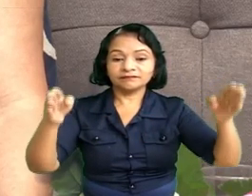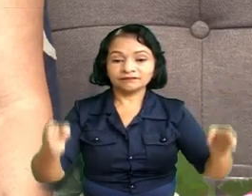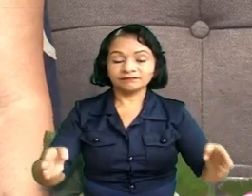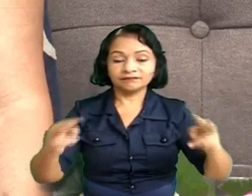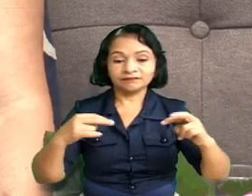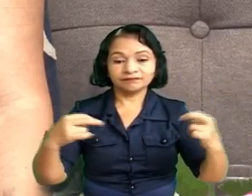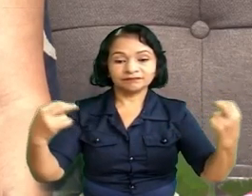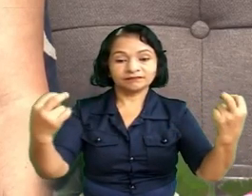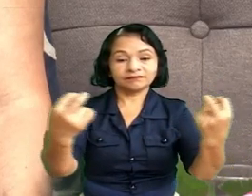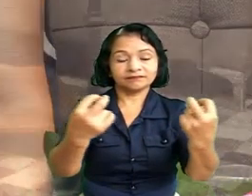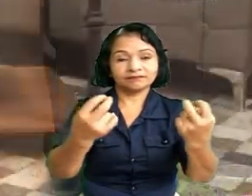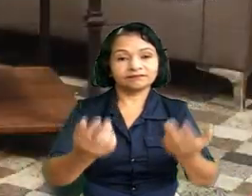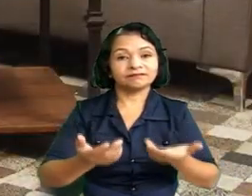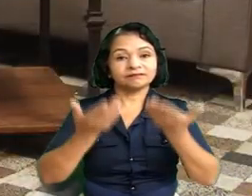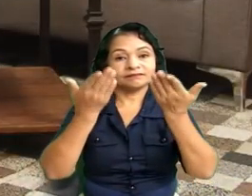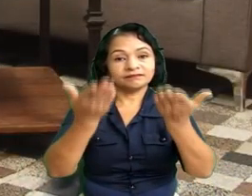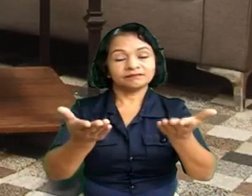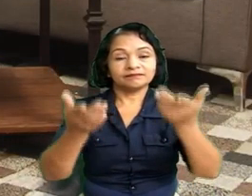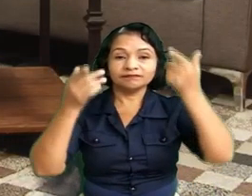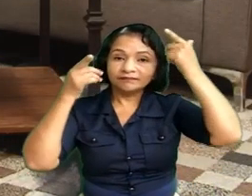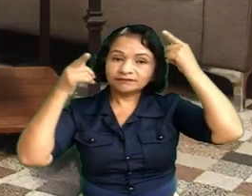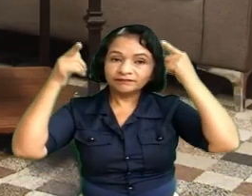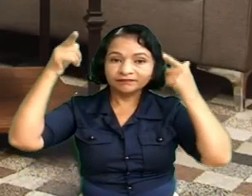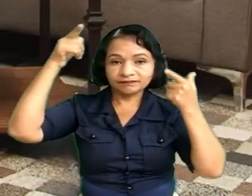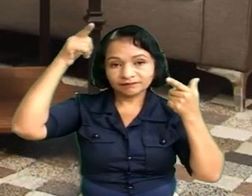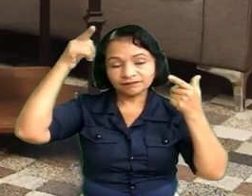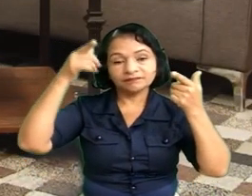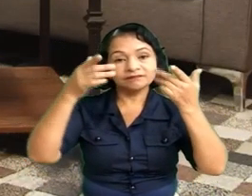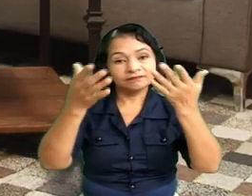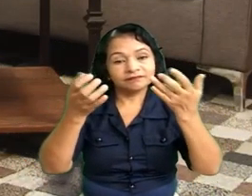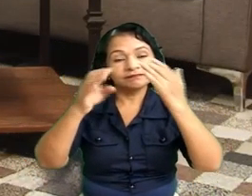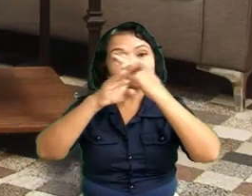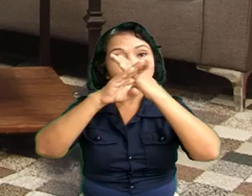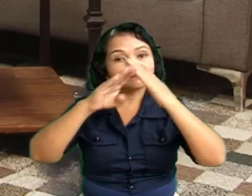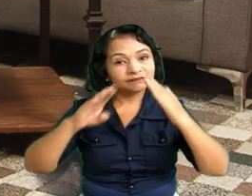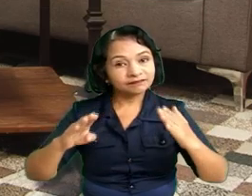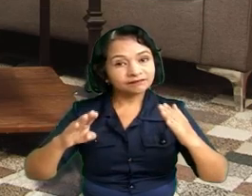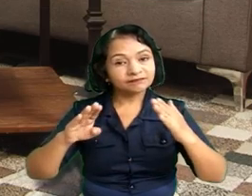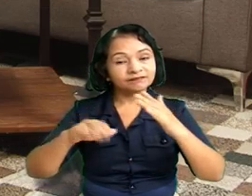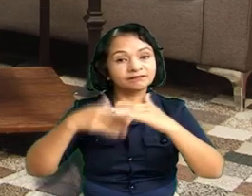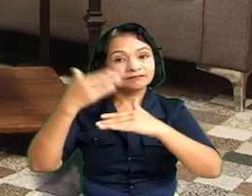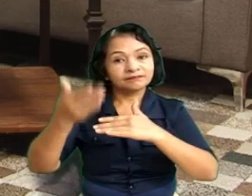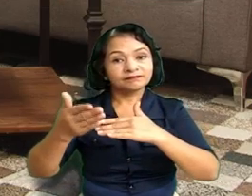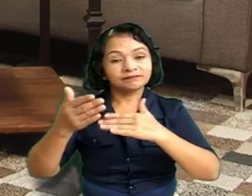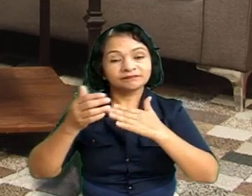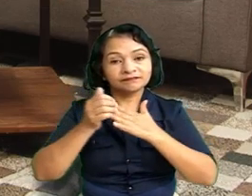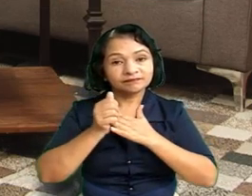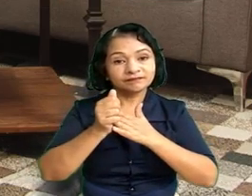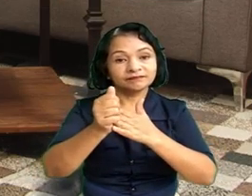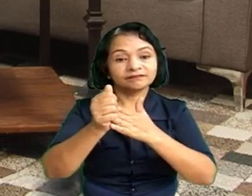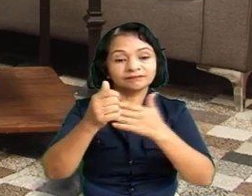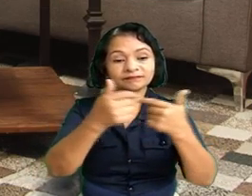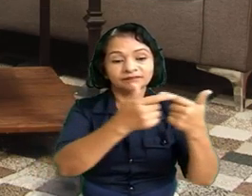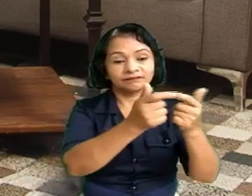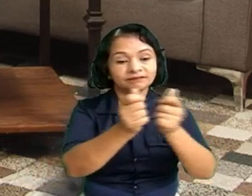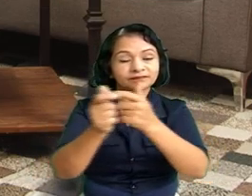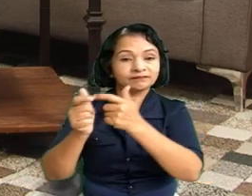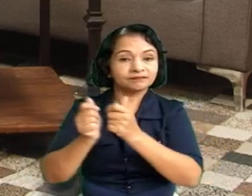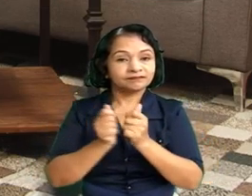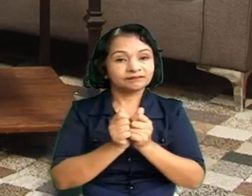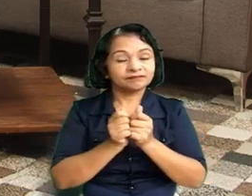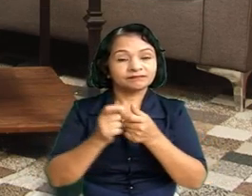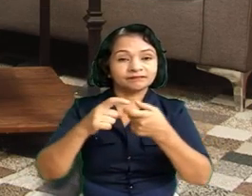para presentar la propuesta del general Sandino, la propuesta de la paz, y después también para establecer el liderazgo dentro de las cooperativas, un aspecto